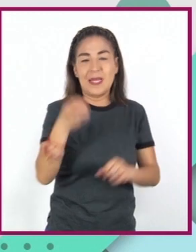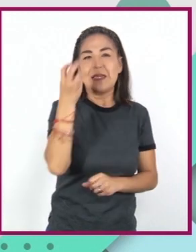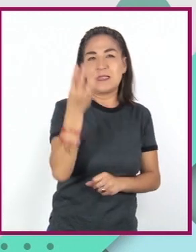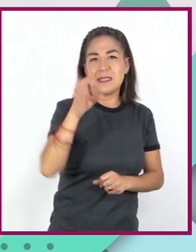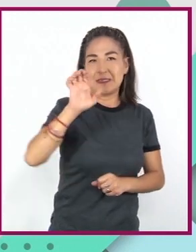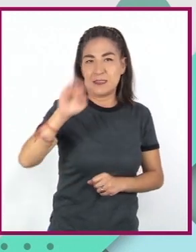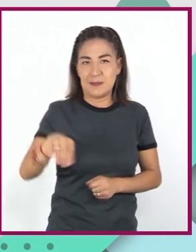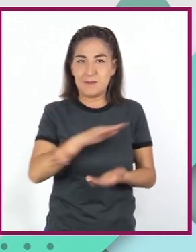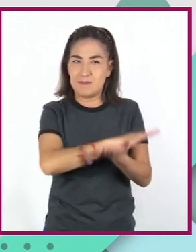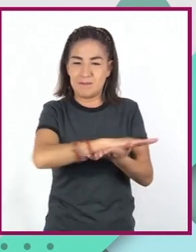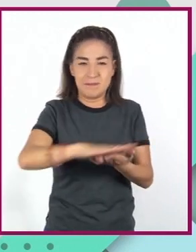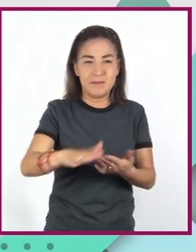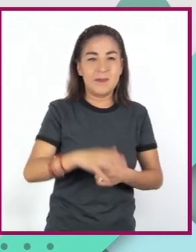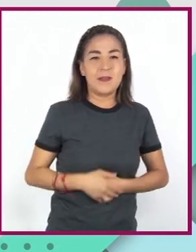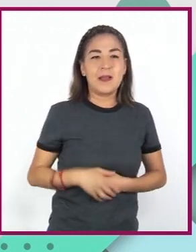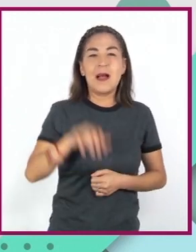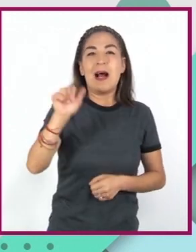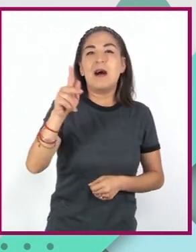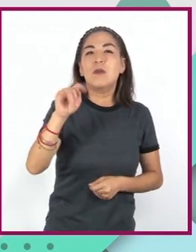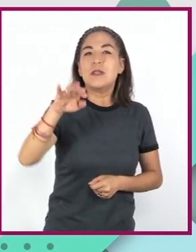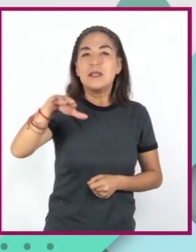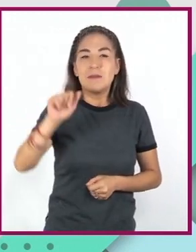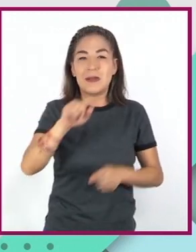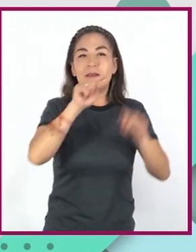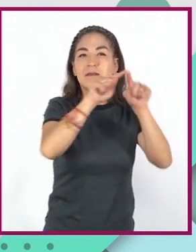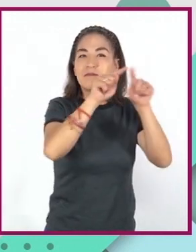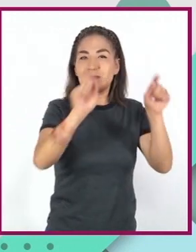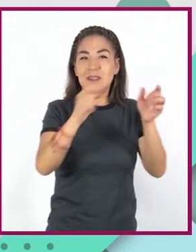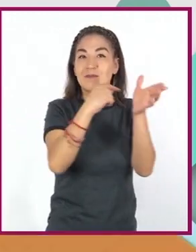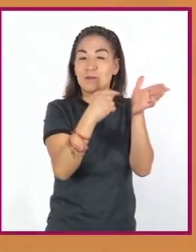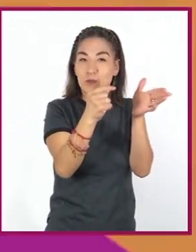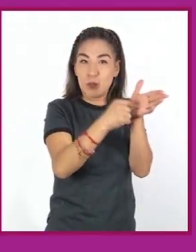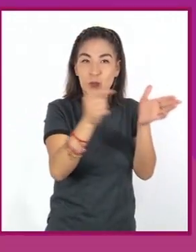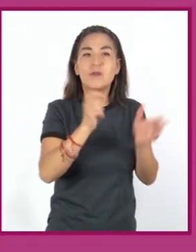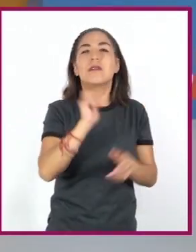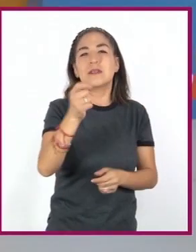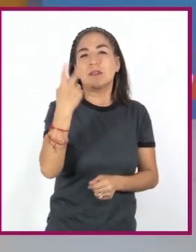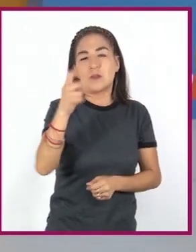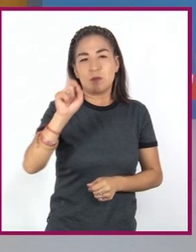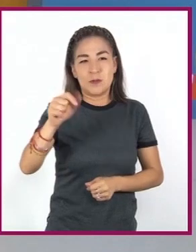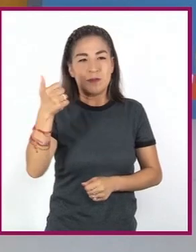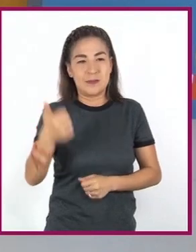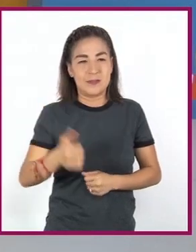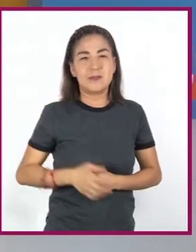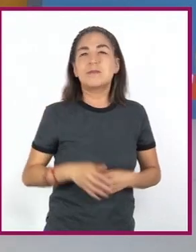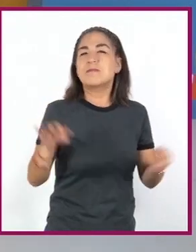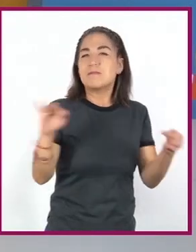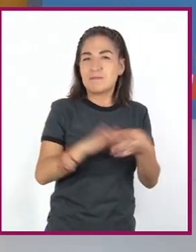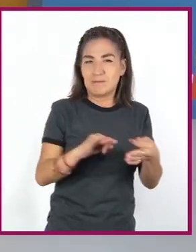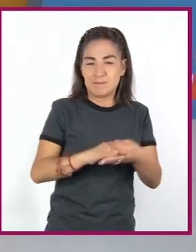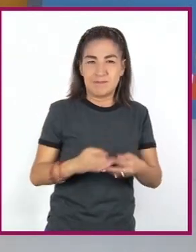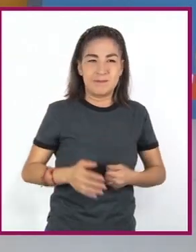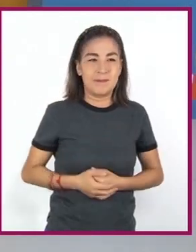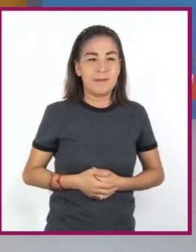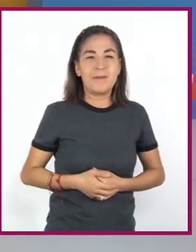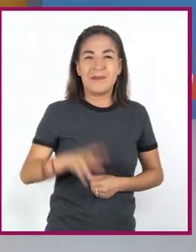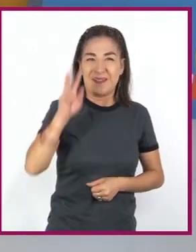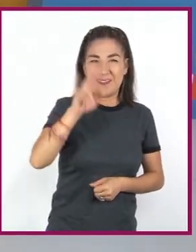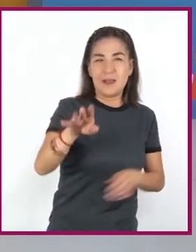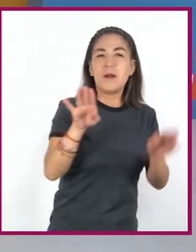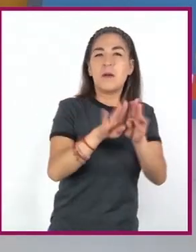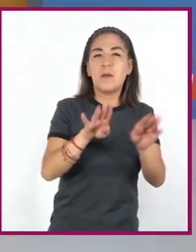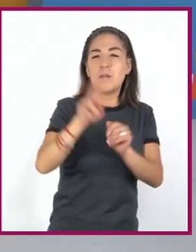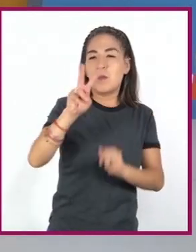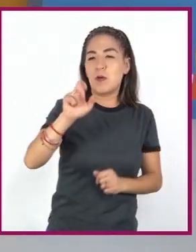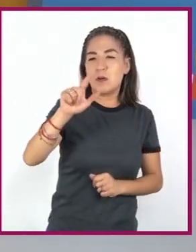y apotema 2.6 centímetros aproximadamente. Como hemos visto antes, el volumen